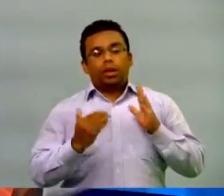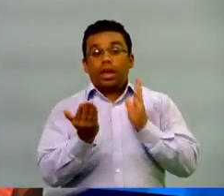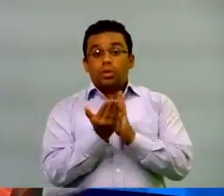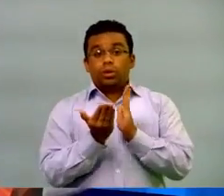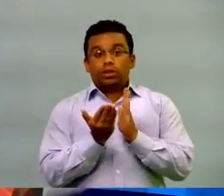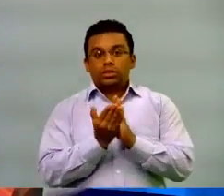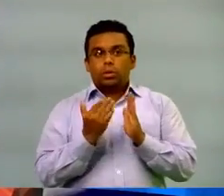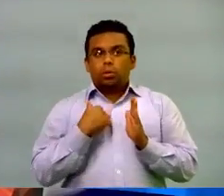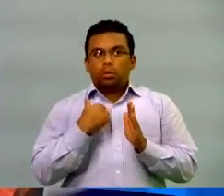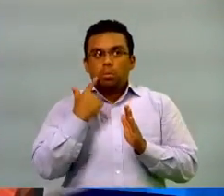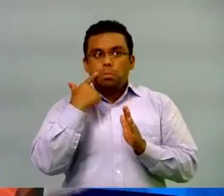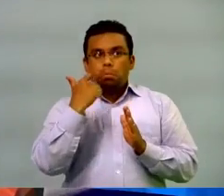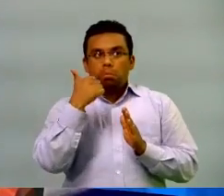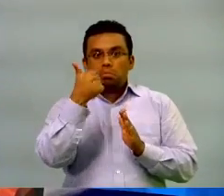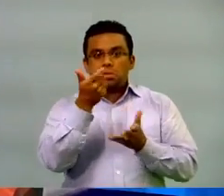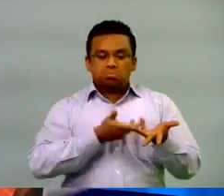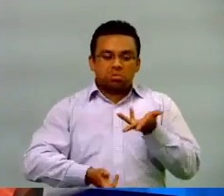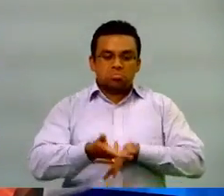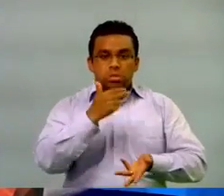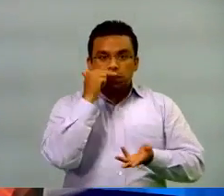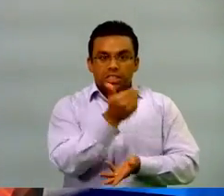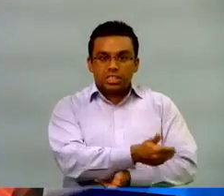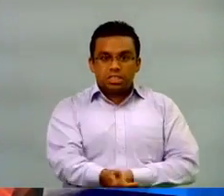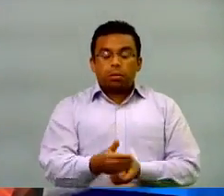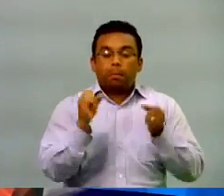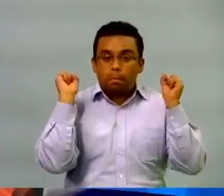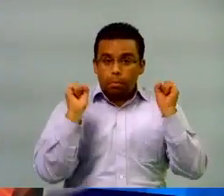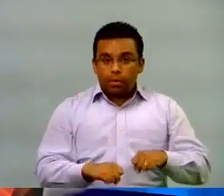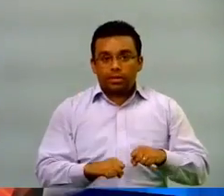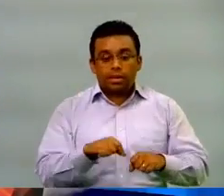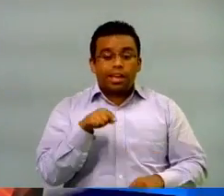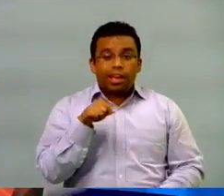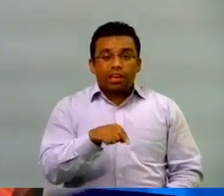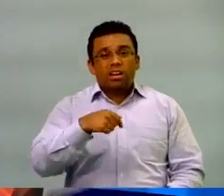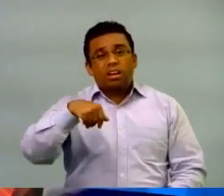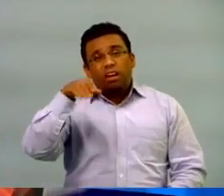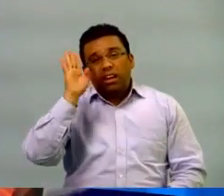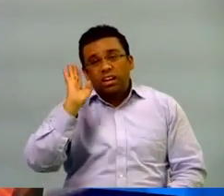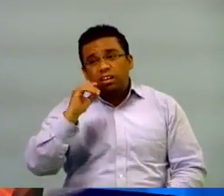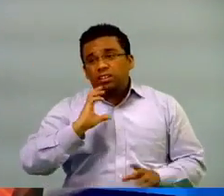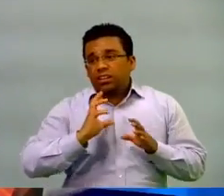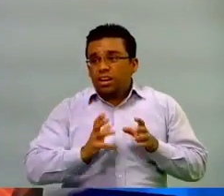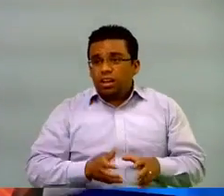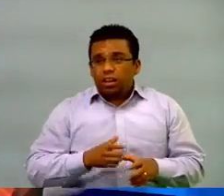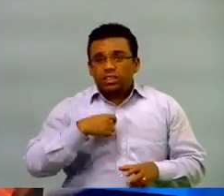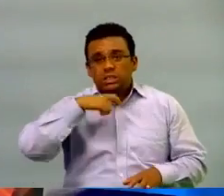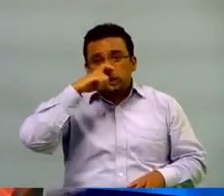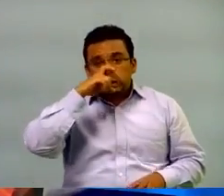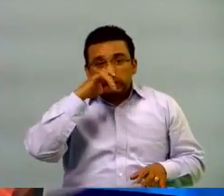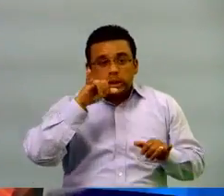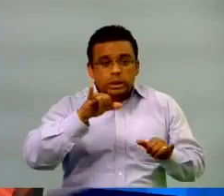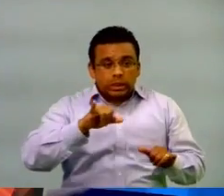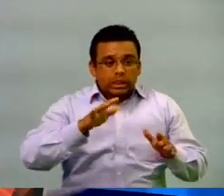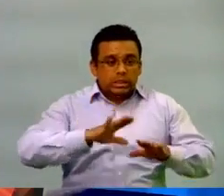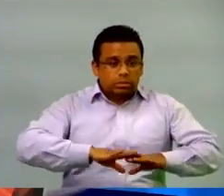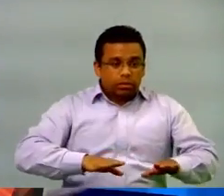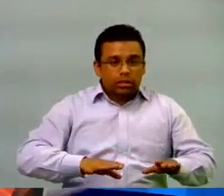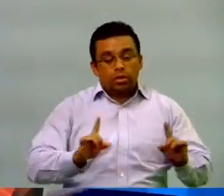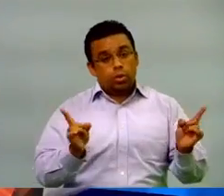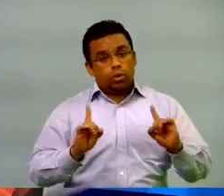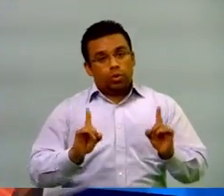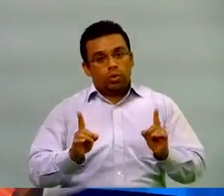agradable para nuestros niños, que ellos no vean la rigurosidad del aula de clase y que podamos mirar otros